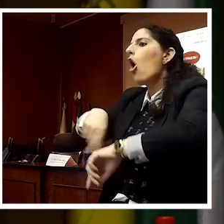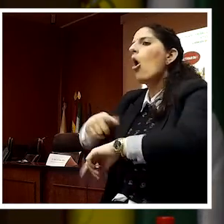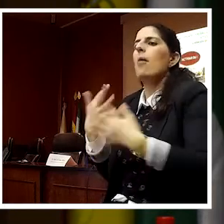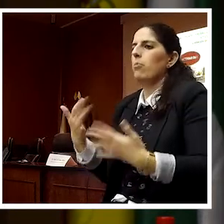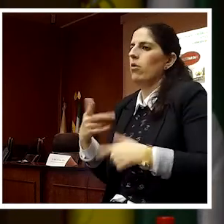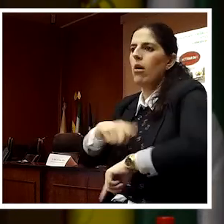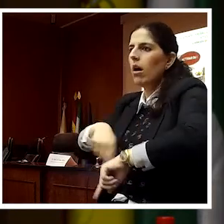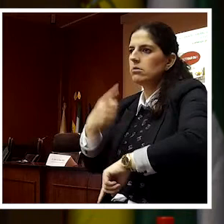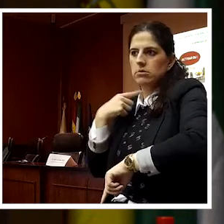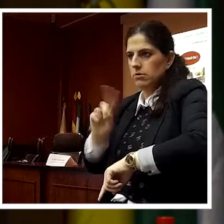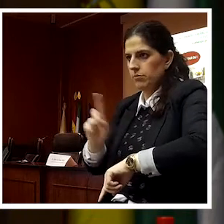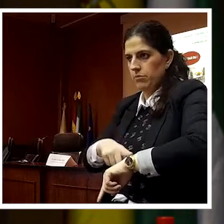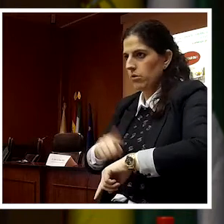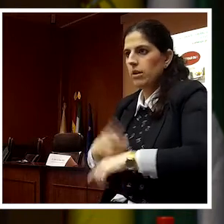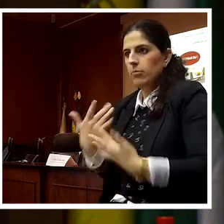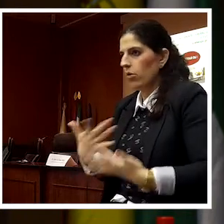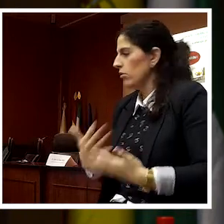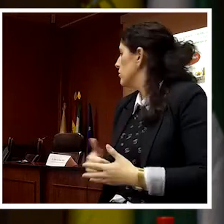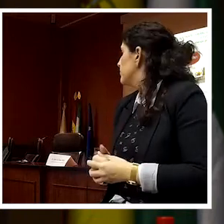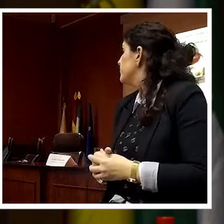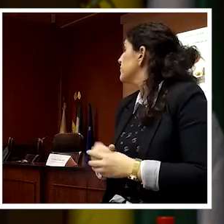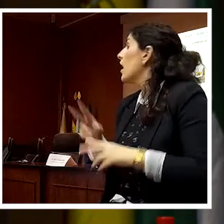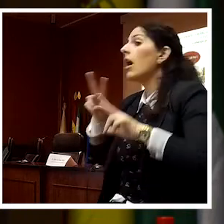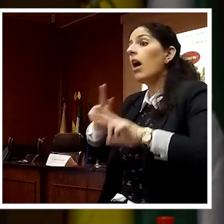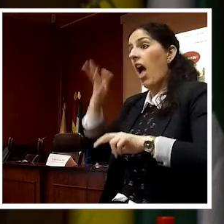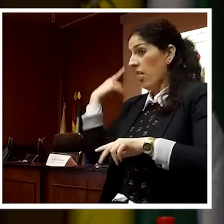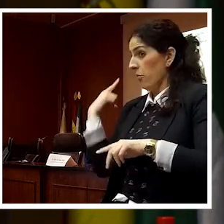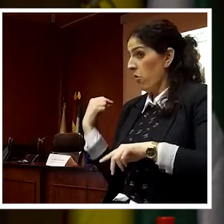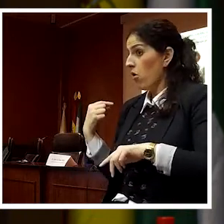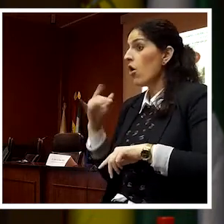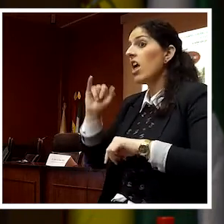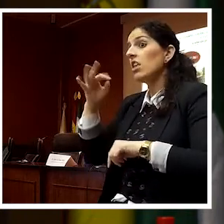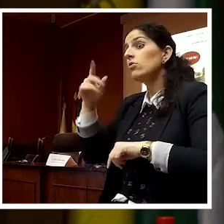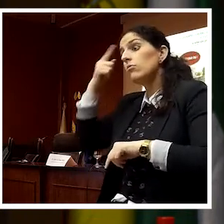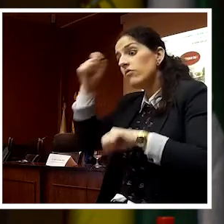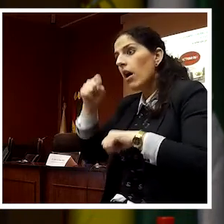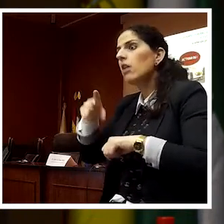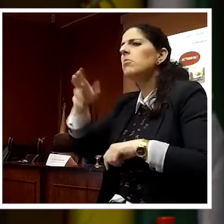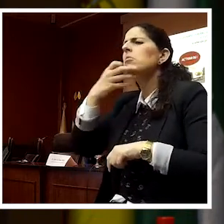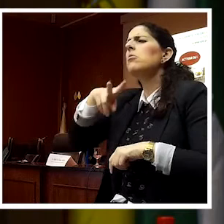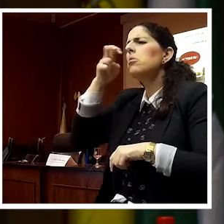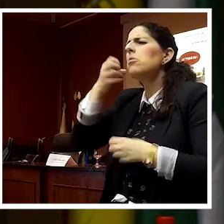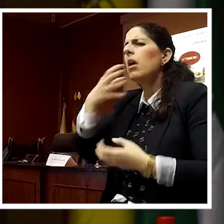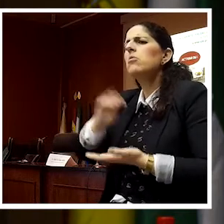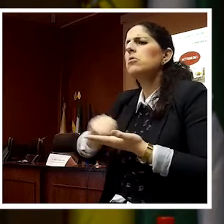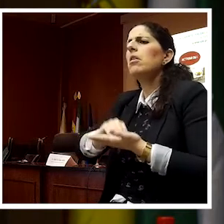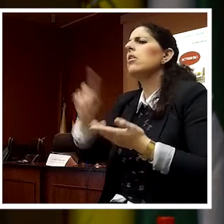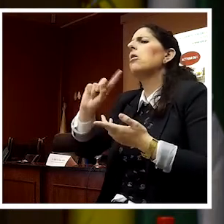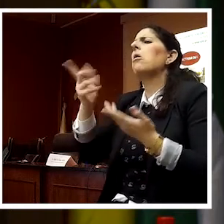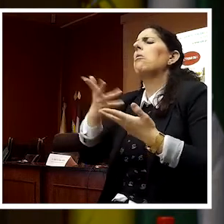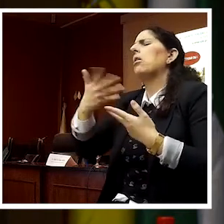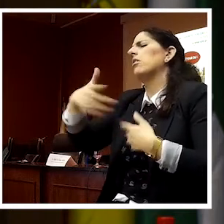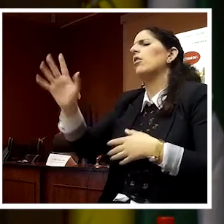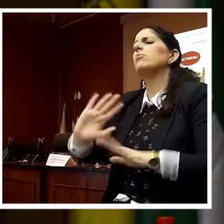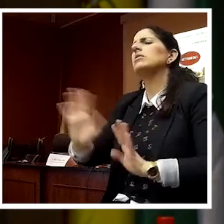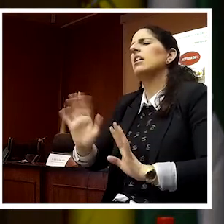muy importante avisar. De hecho, hasta hace poco, los ictus, si el paciente respiraba bien y demás, no era una emergencia, porque